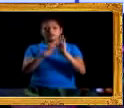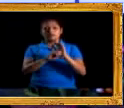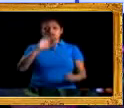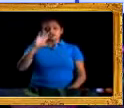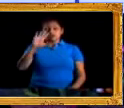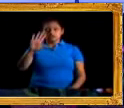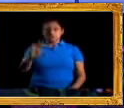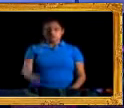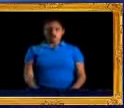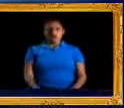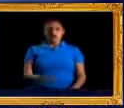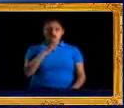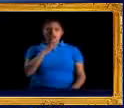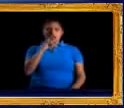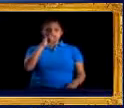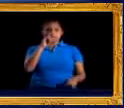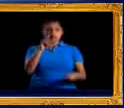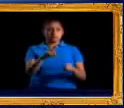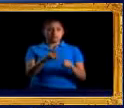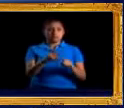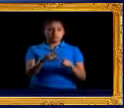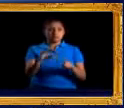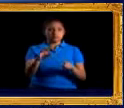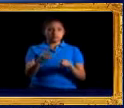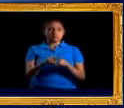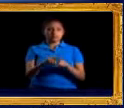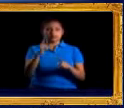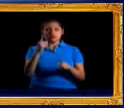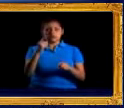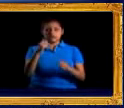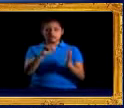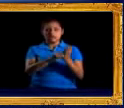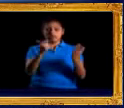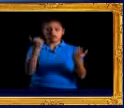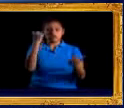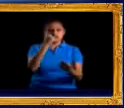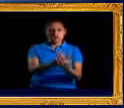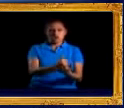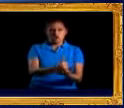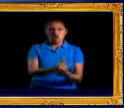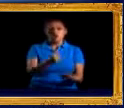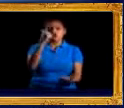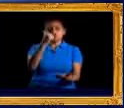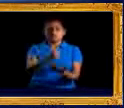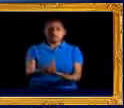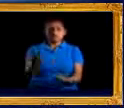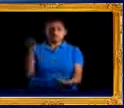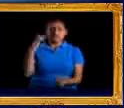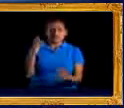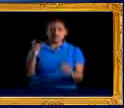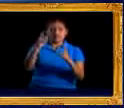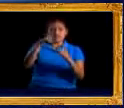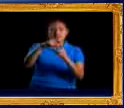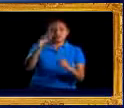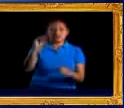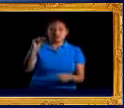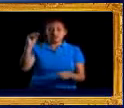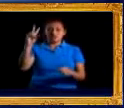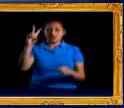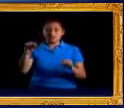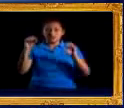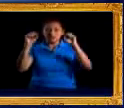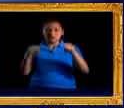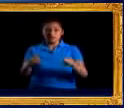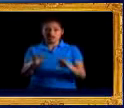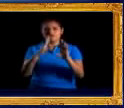5 habla que había un libro sellado. Los sellos eran candados que no se podían abrir. Un libro